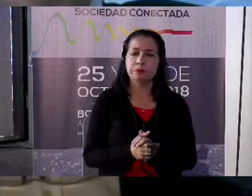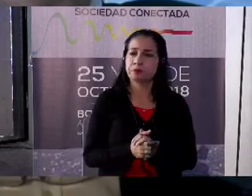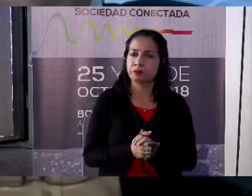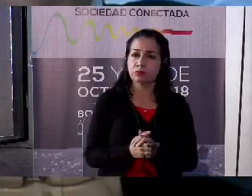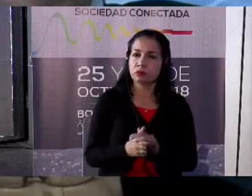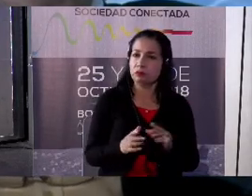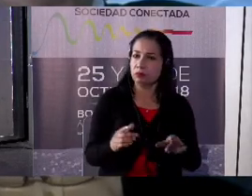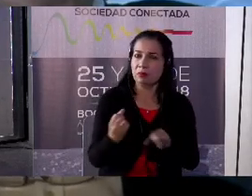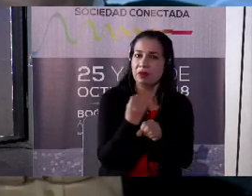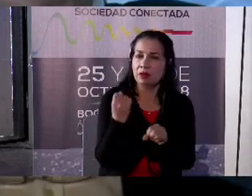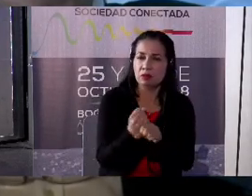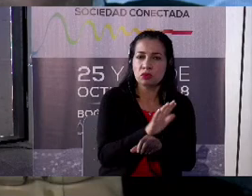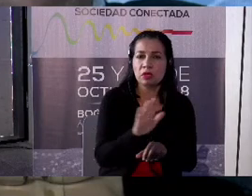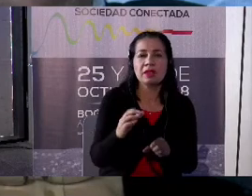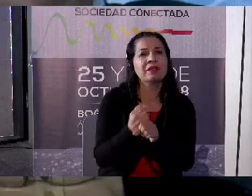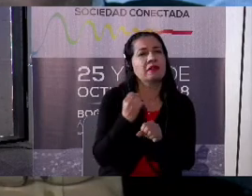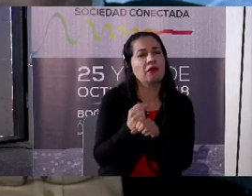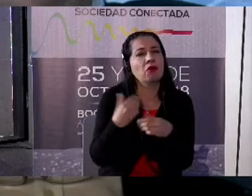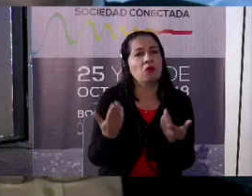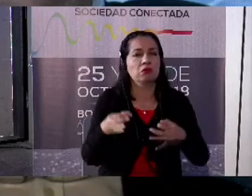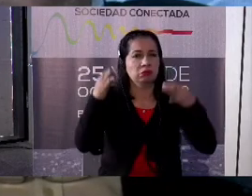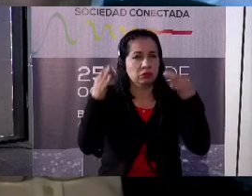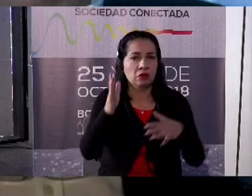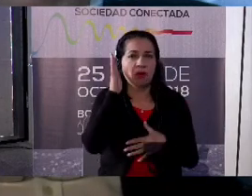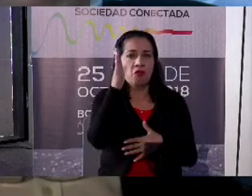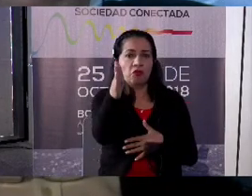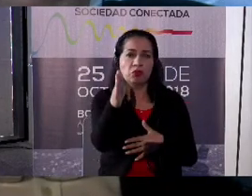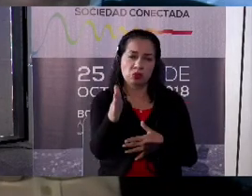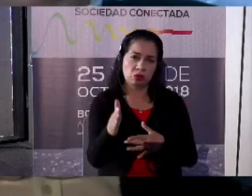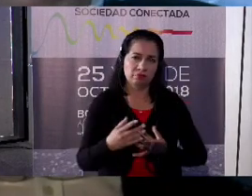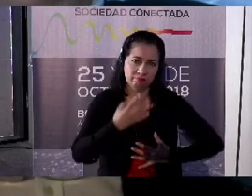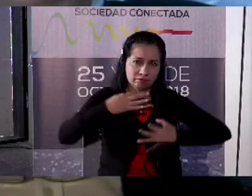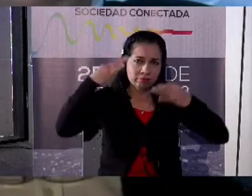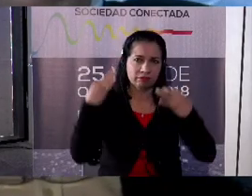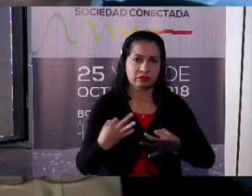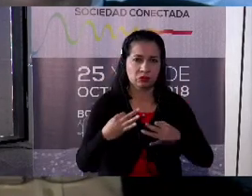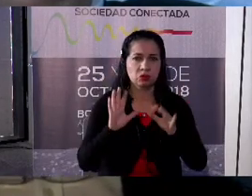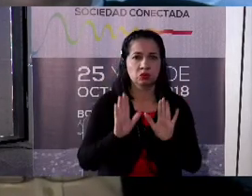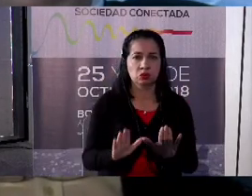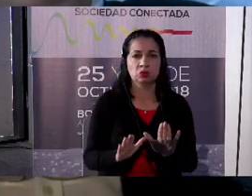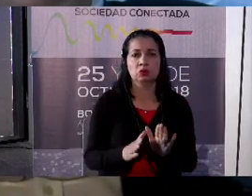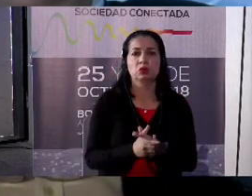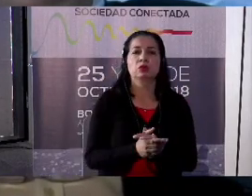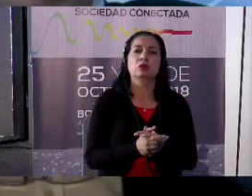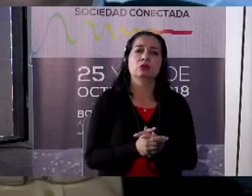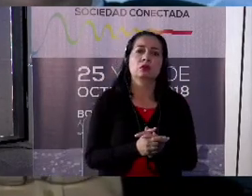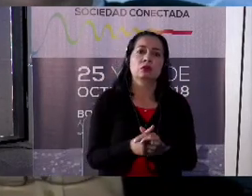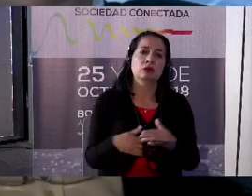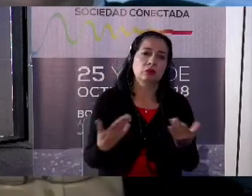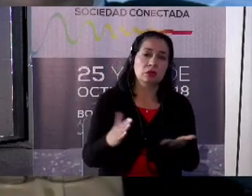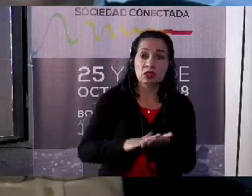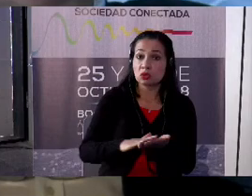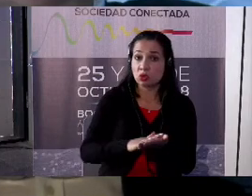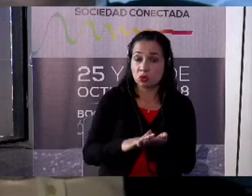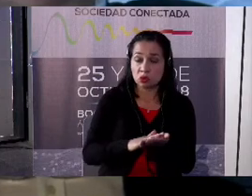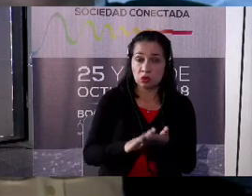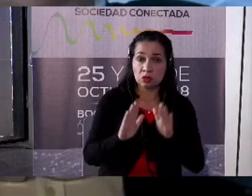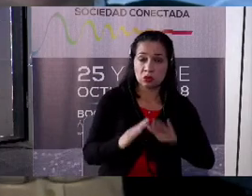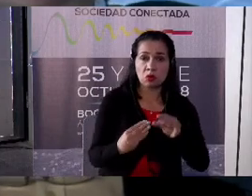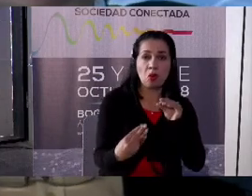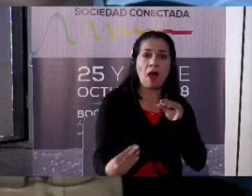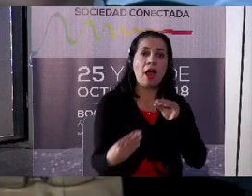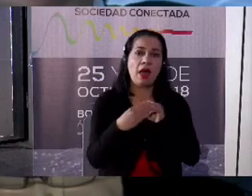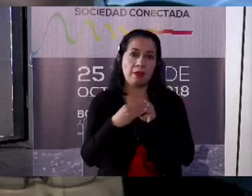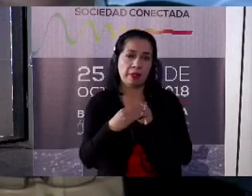trabajando ustedes para hacer asegurar que ese futuro sea un futuro seguro este y digamos soluciones adaptadas a las